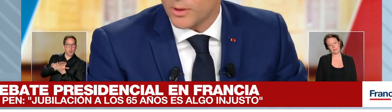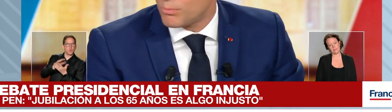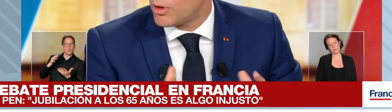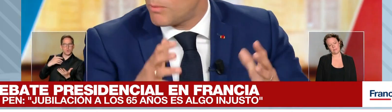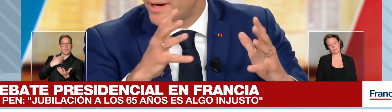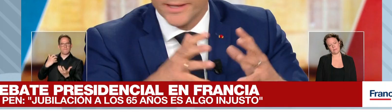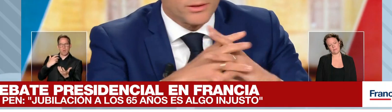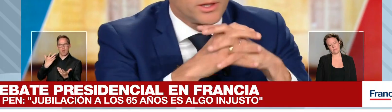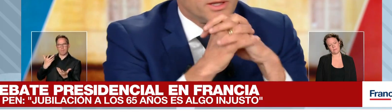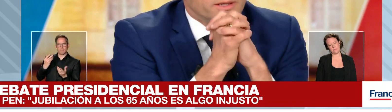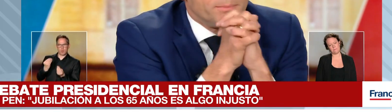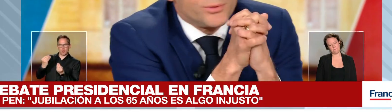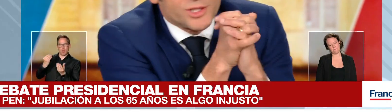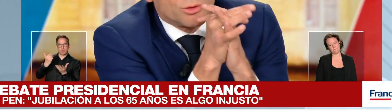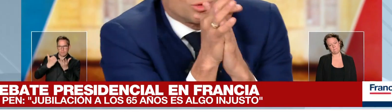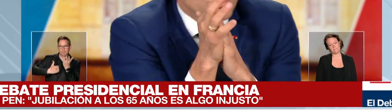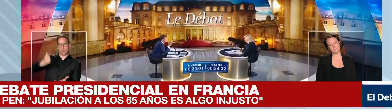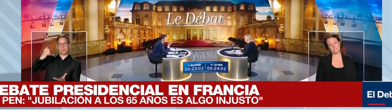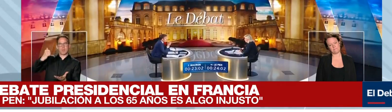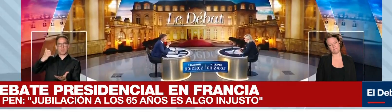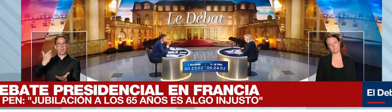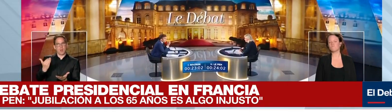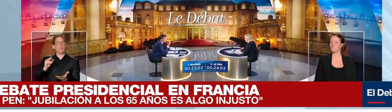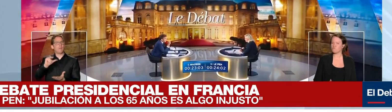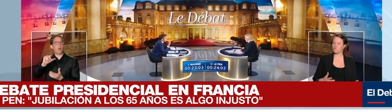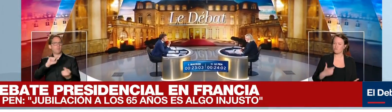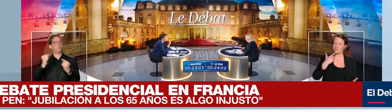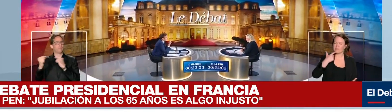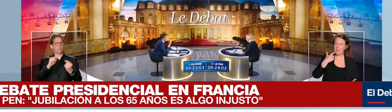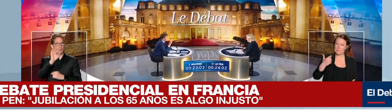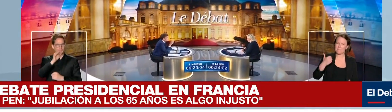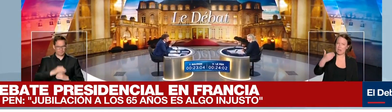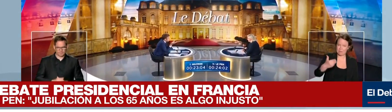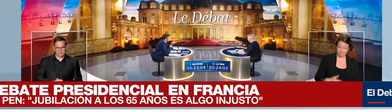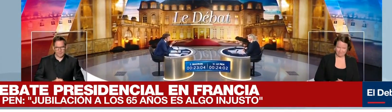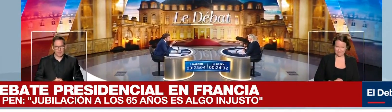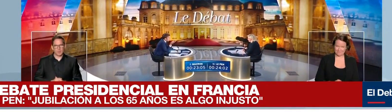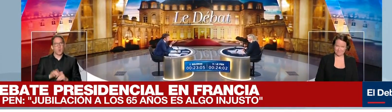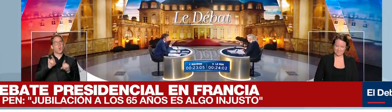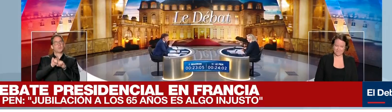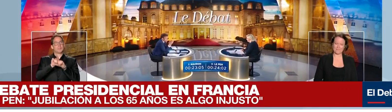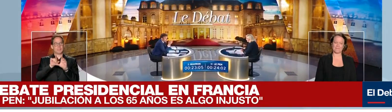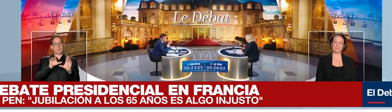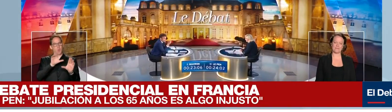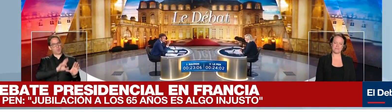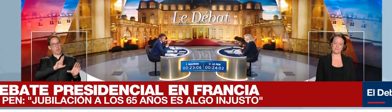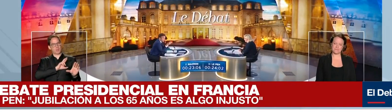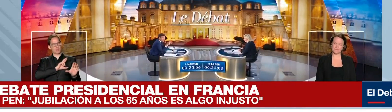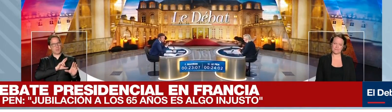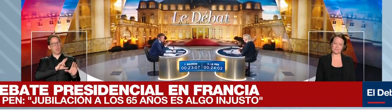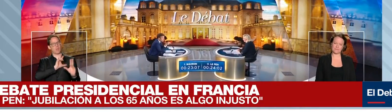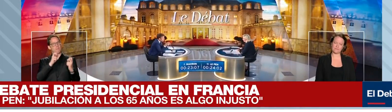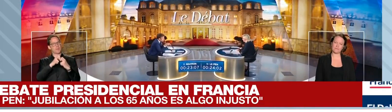permitir también la autonomía. Y espero que podamos hablar de los más viejos entre nosotros. Tenemos que mejorar también el nivel de